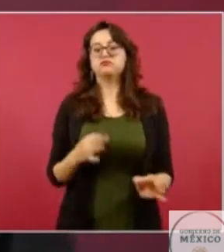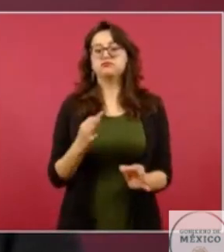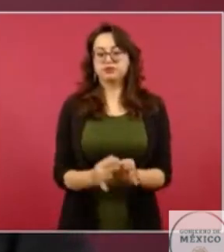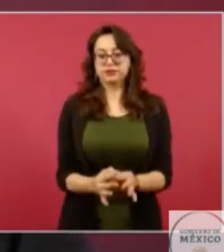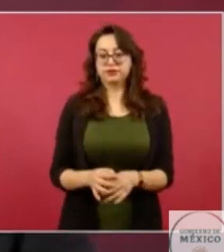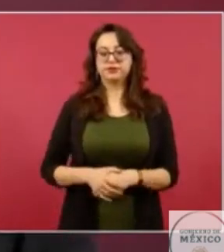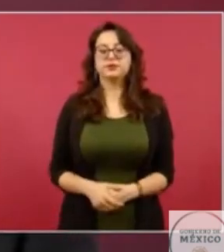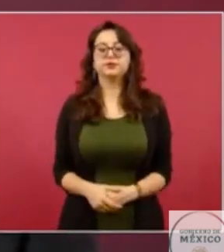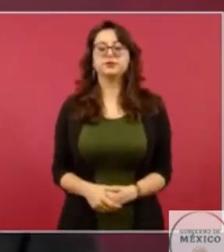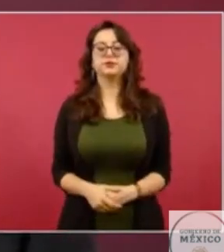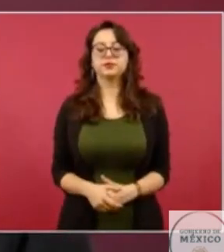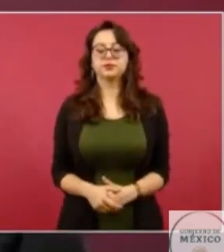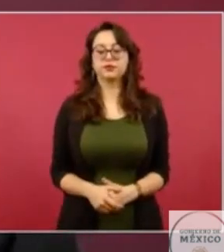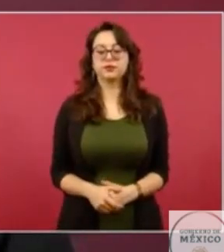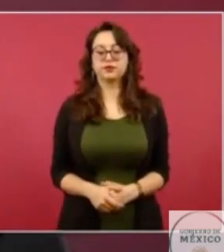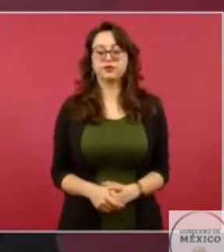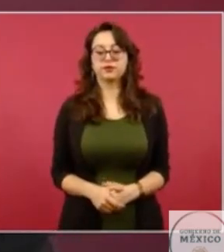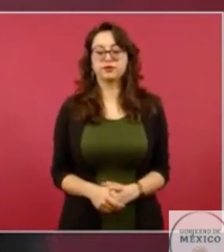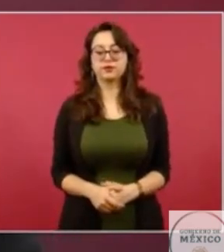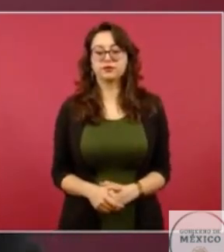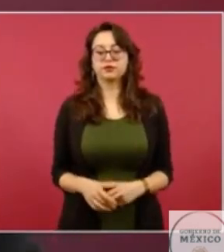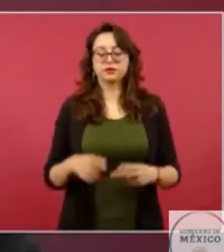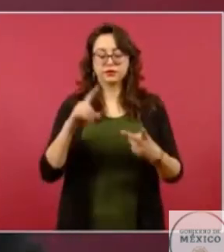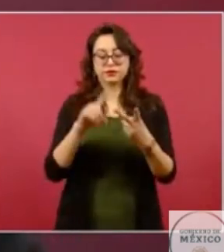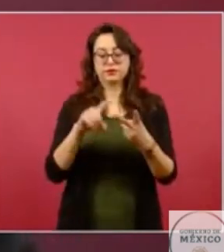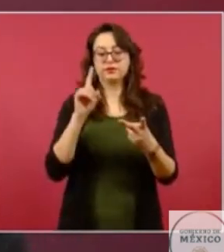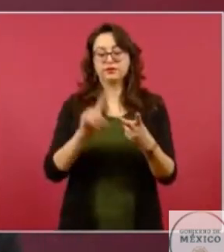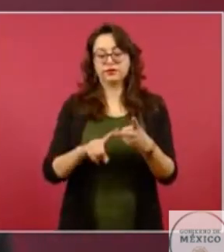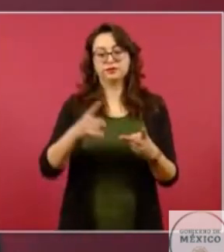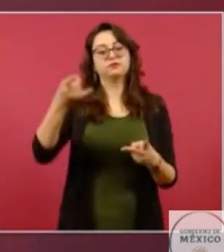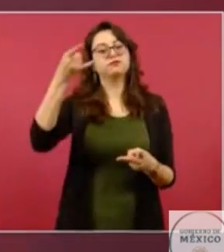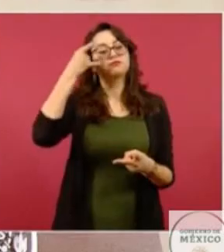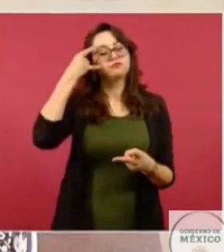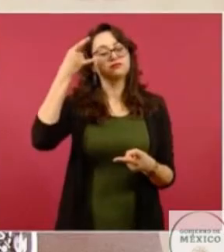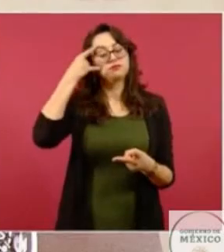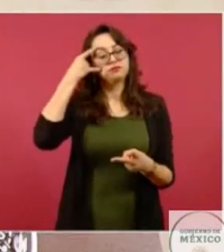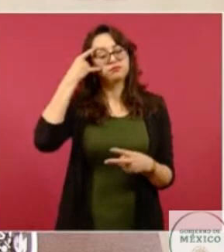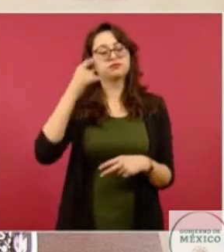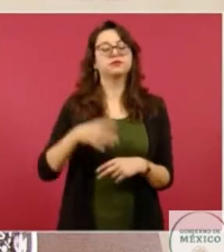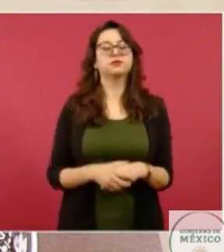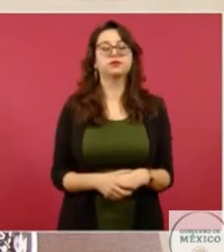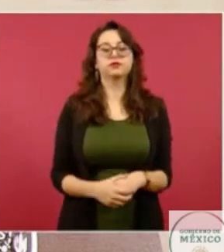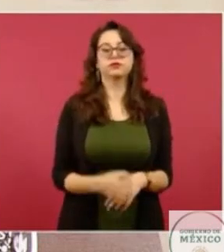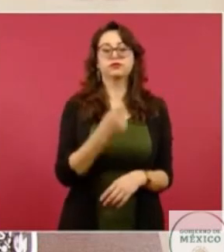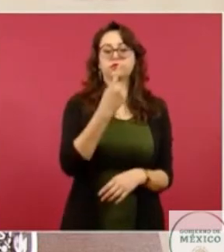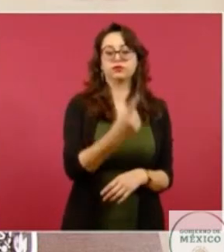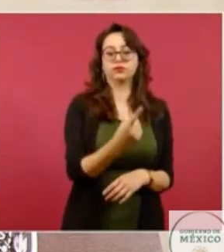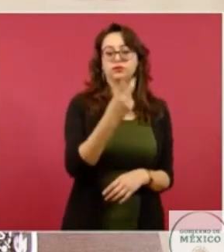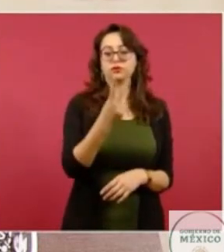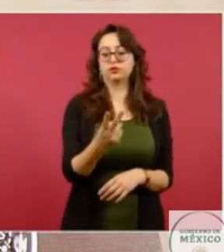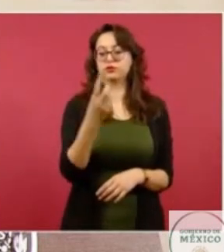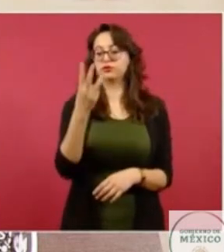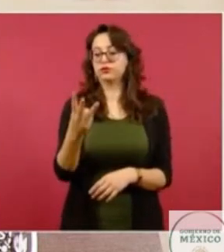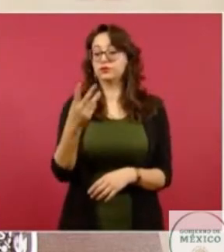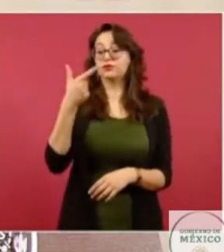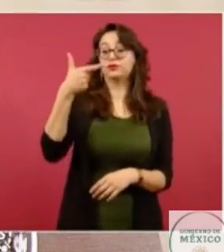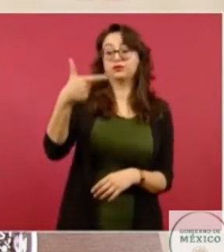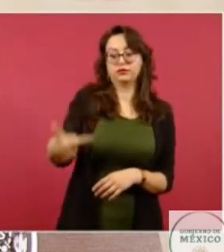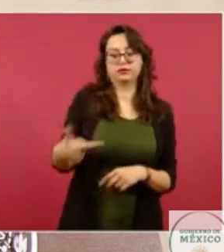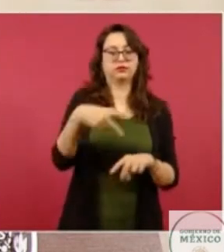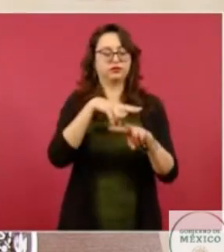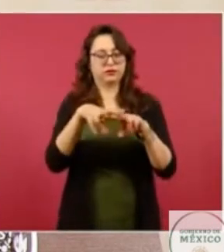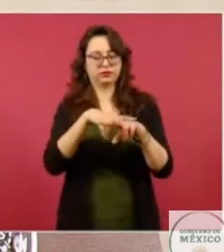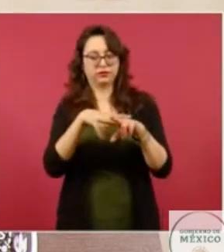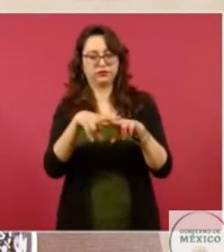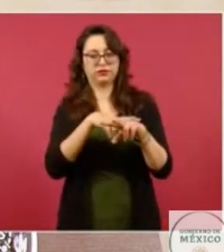2, denominado Campeche, involucra los tramos 1, 2, 3 y 7 del tren